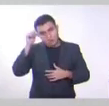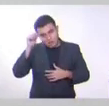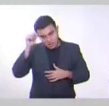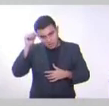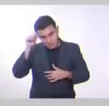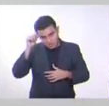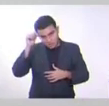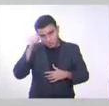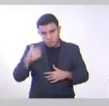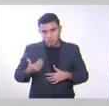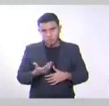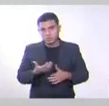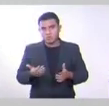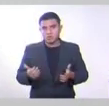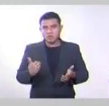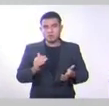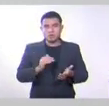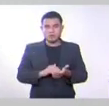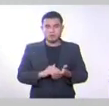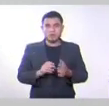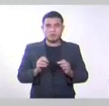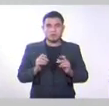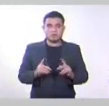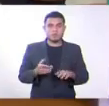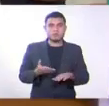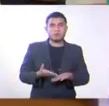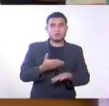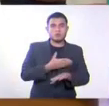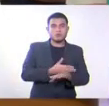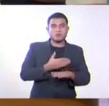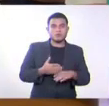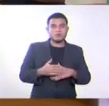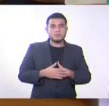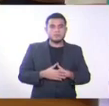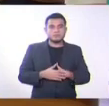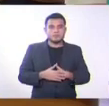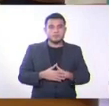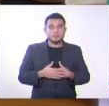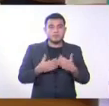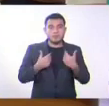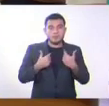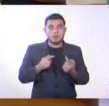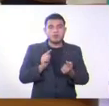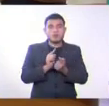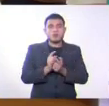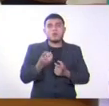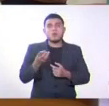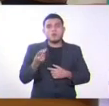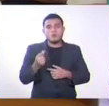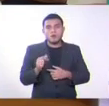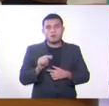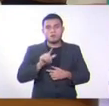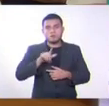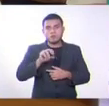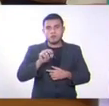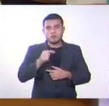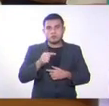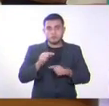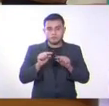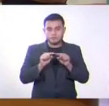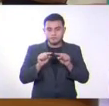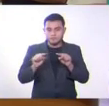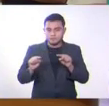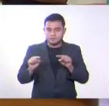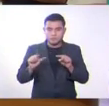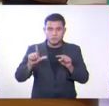lo volvemos a aplicar igual que en el caso anterior. Claro que sí, como en el anterior tenemos que encontrar cuánto es esta longitud, cuánto es